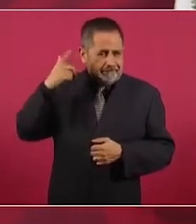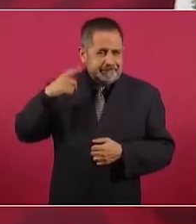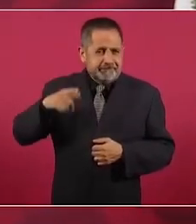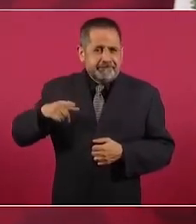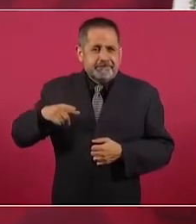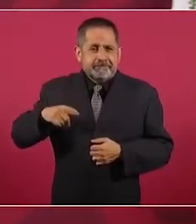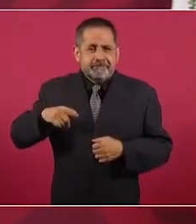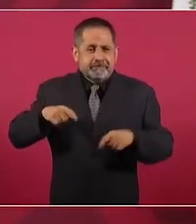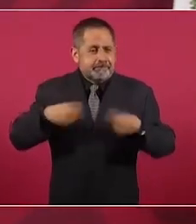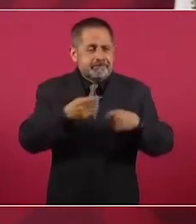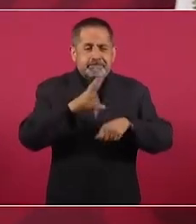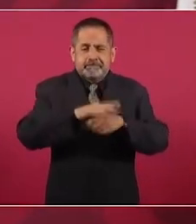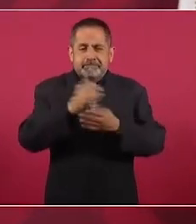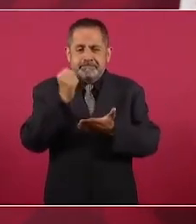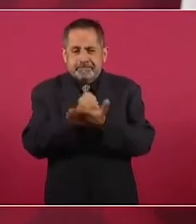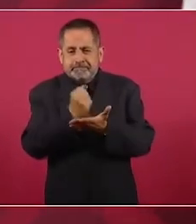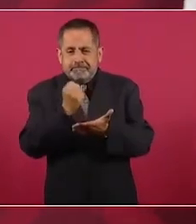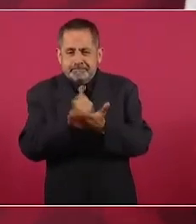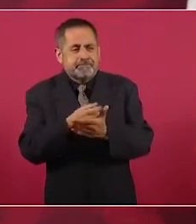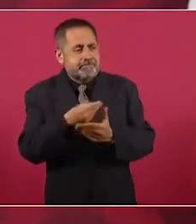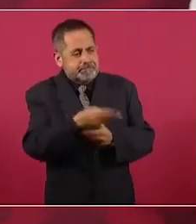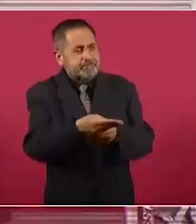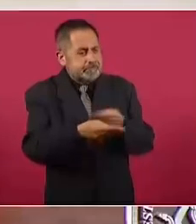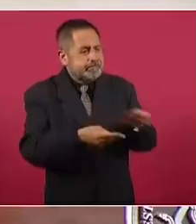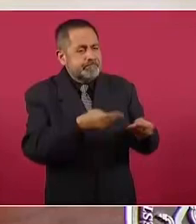de concesiones mineras,